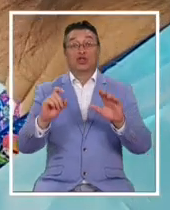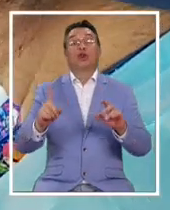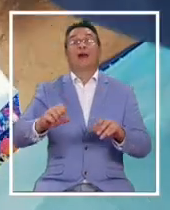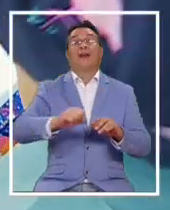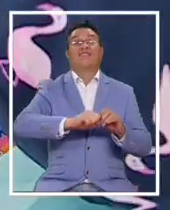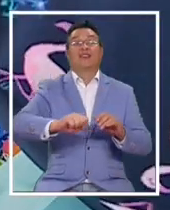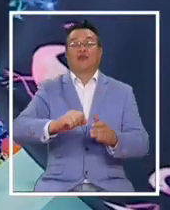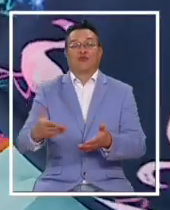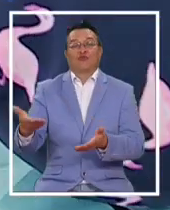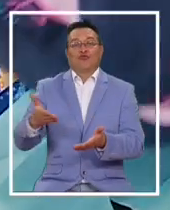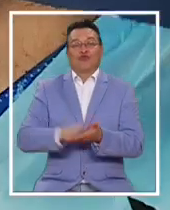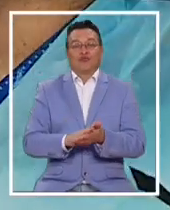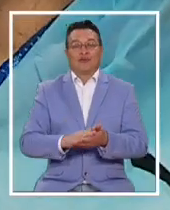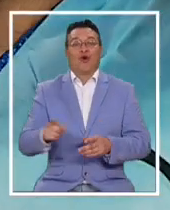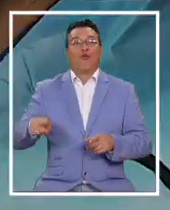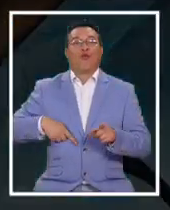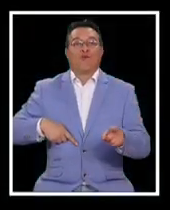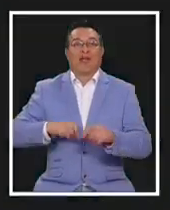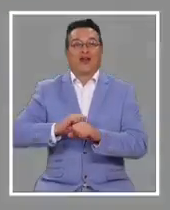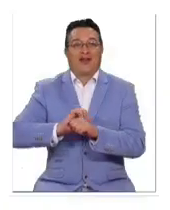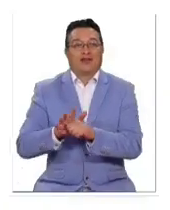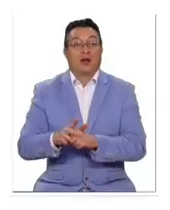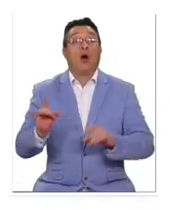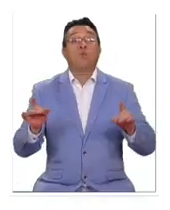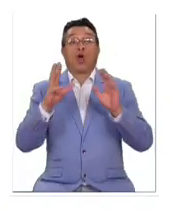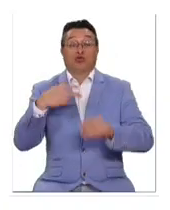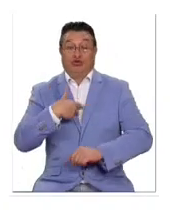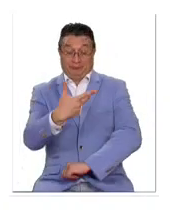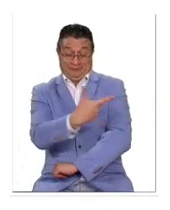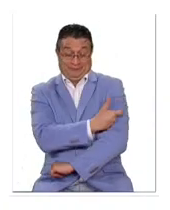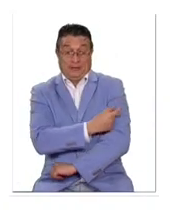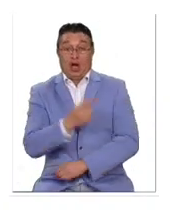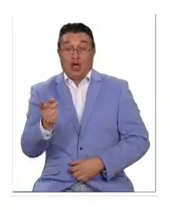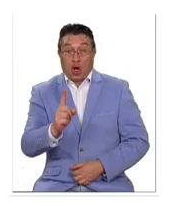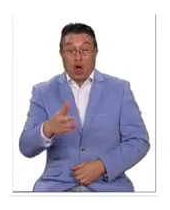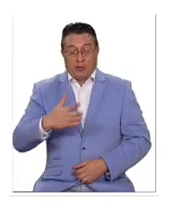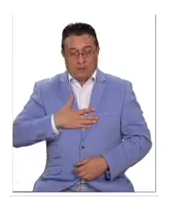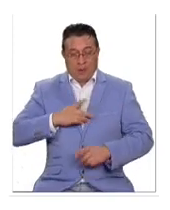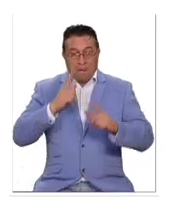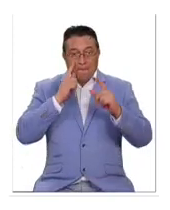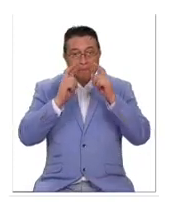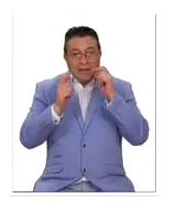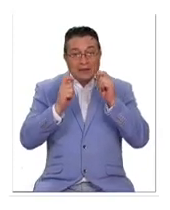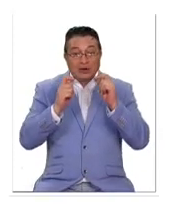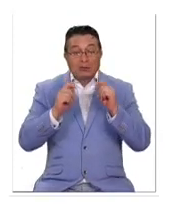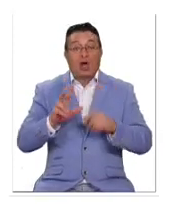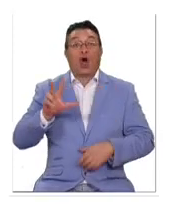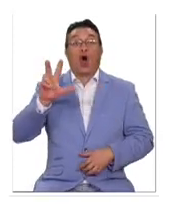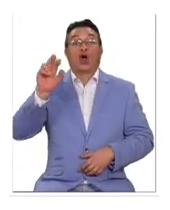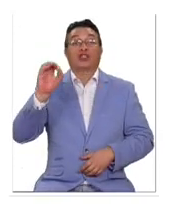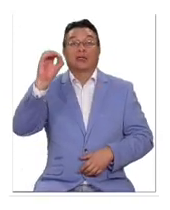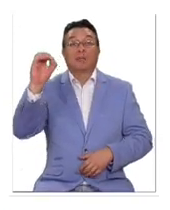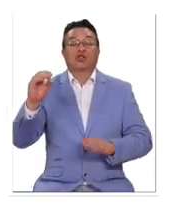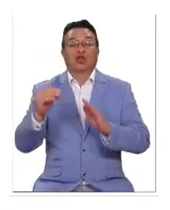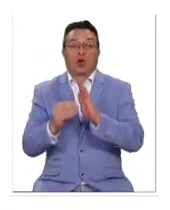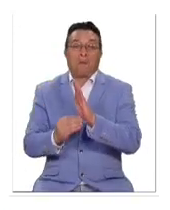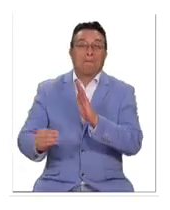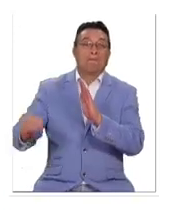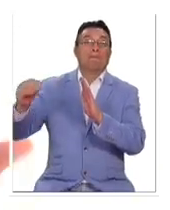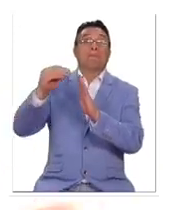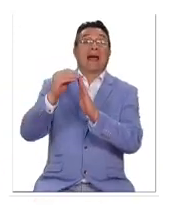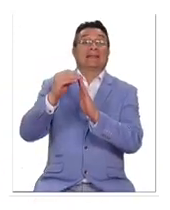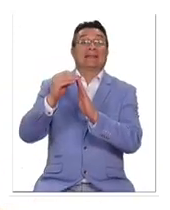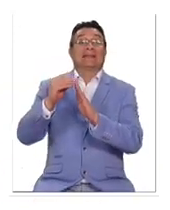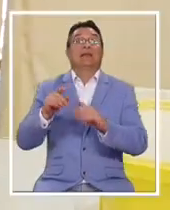evitar la muerte producto del virus. Si yo no tuviera la vacuna, mi riesgo sería 80% más alto,